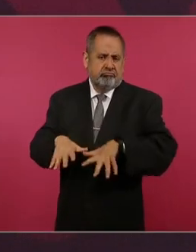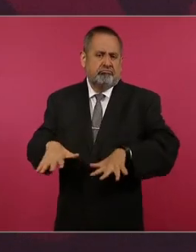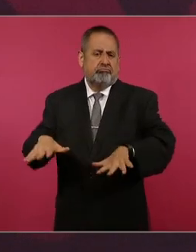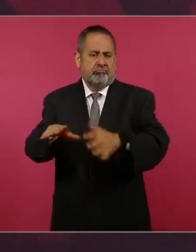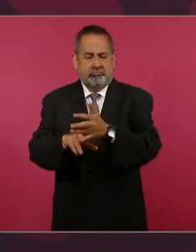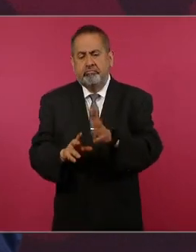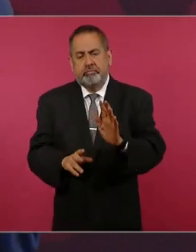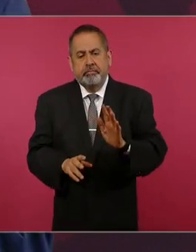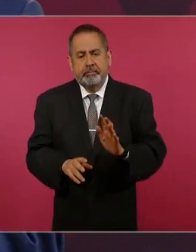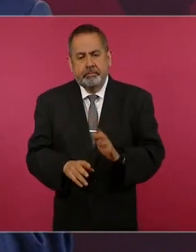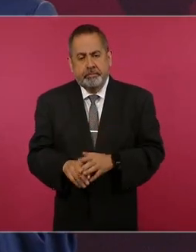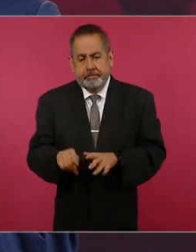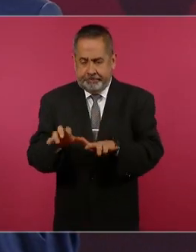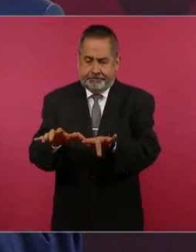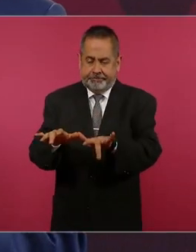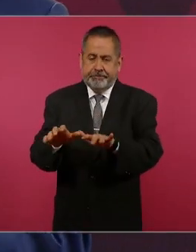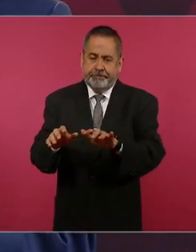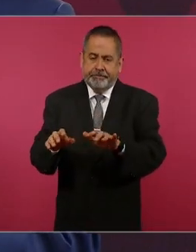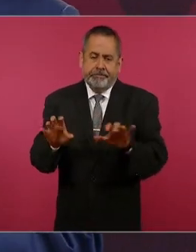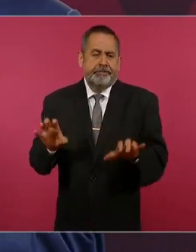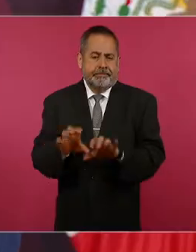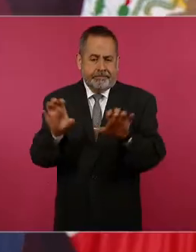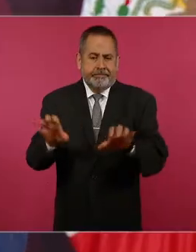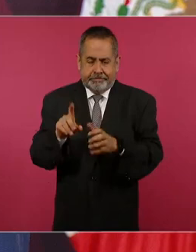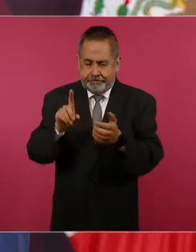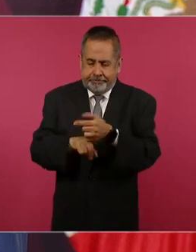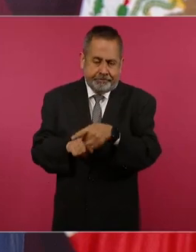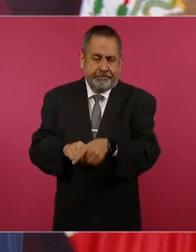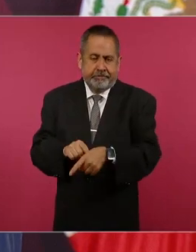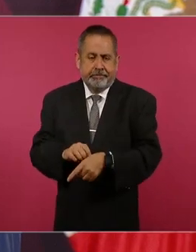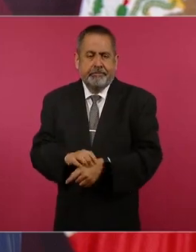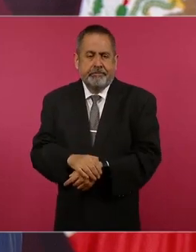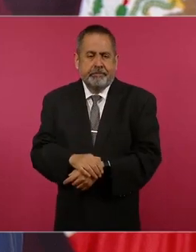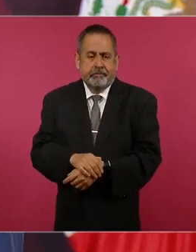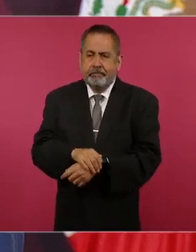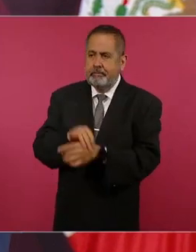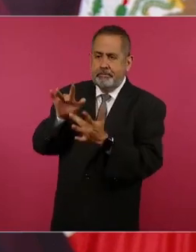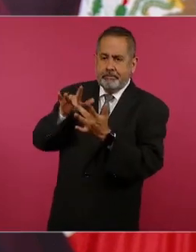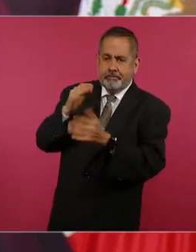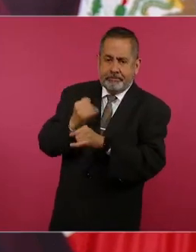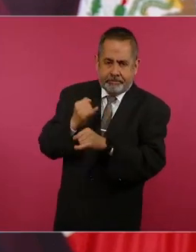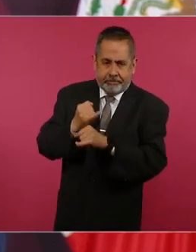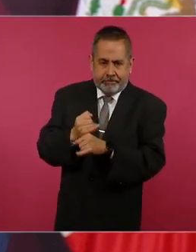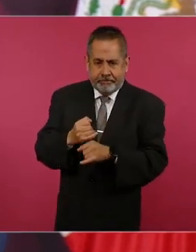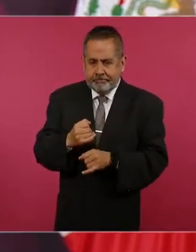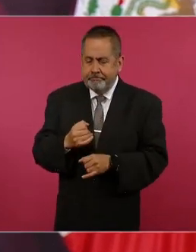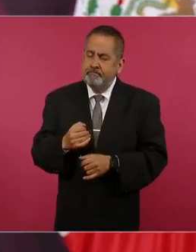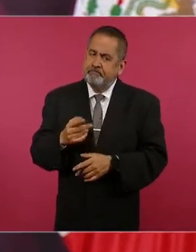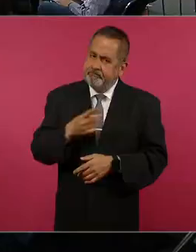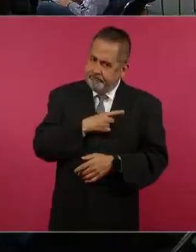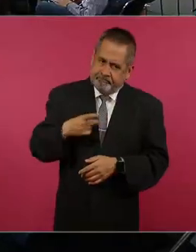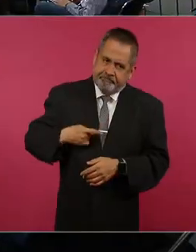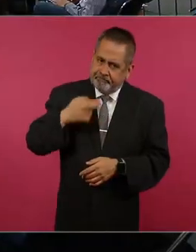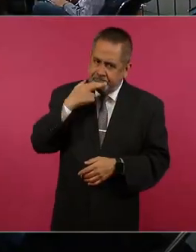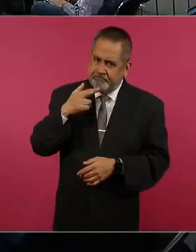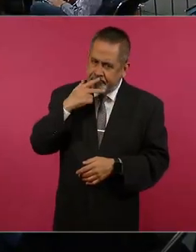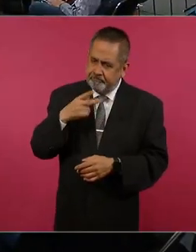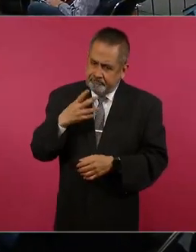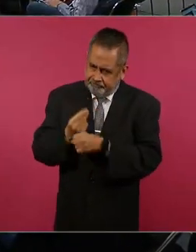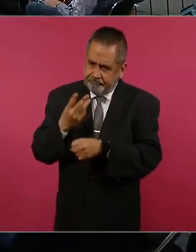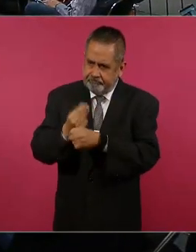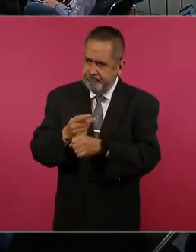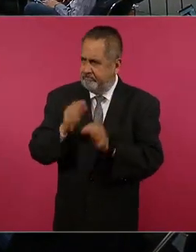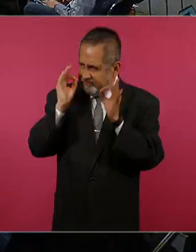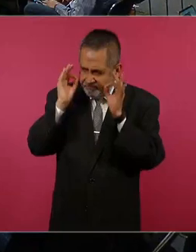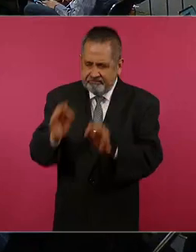entonces, el sistema de internet de cómputo tiene que funcionar a la perfección.